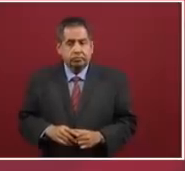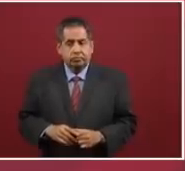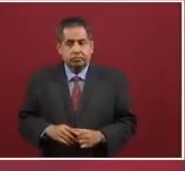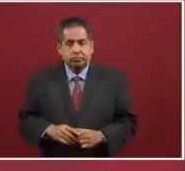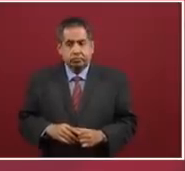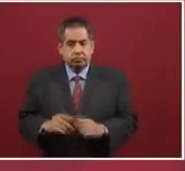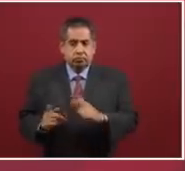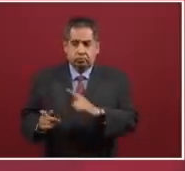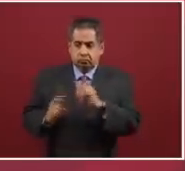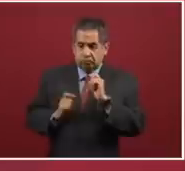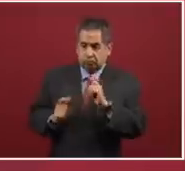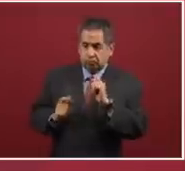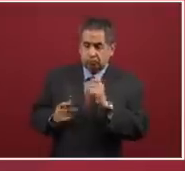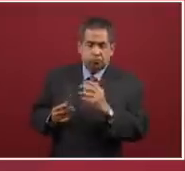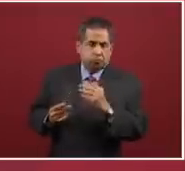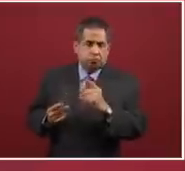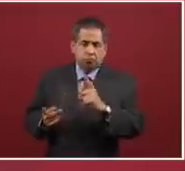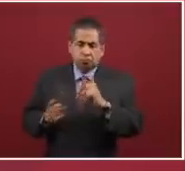cobraban mucho,